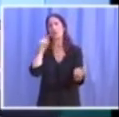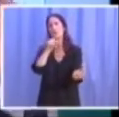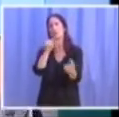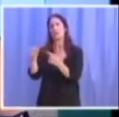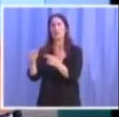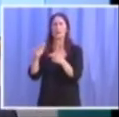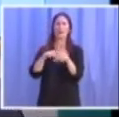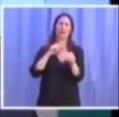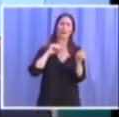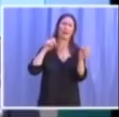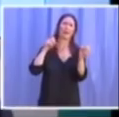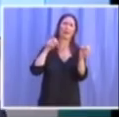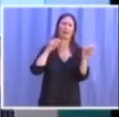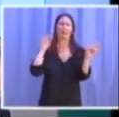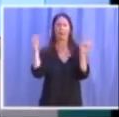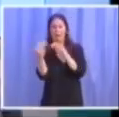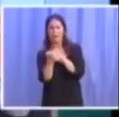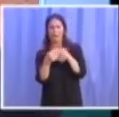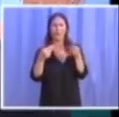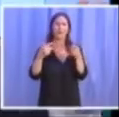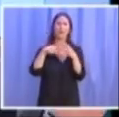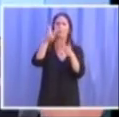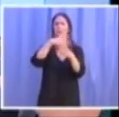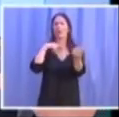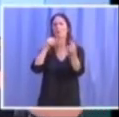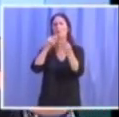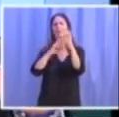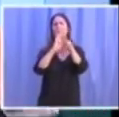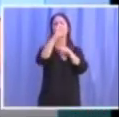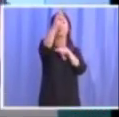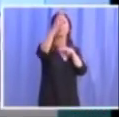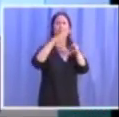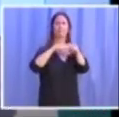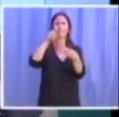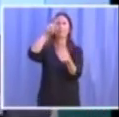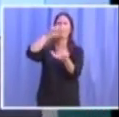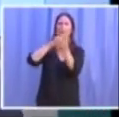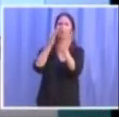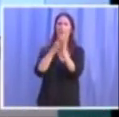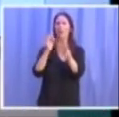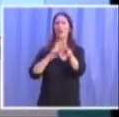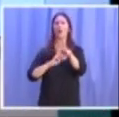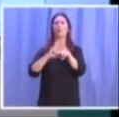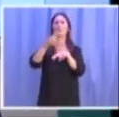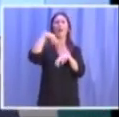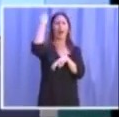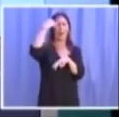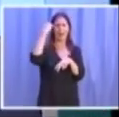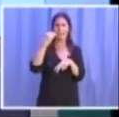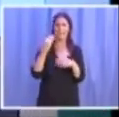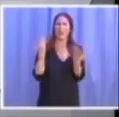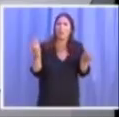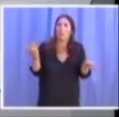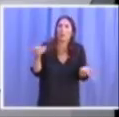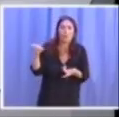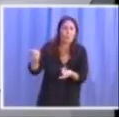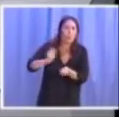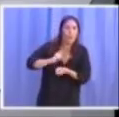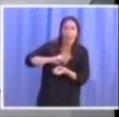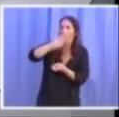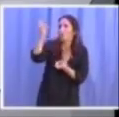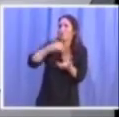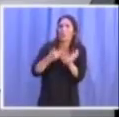el cierre del anillo, que quieran discutir el teleférico a Sierra Nevada o las escaleras mecánicas de la Alhambra. Pero ¿cuál es su